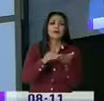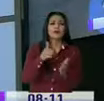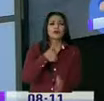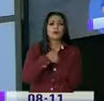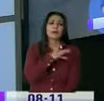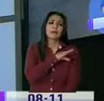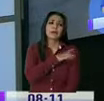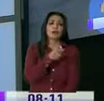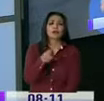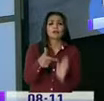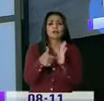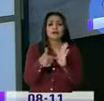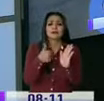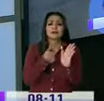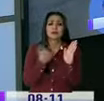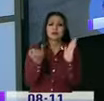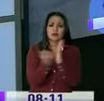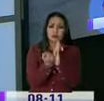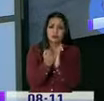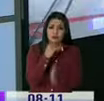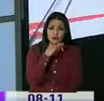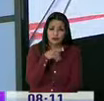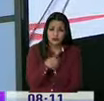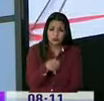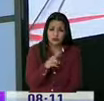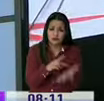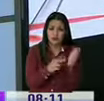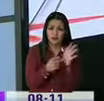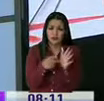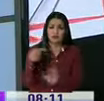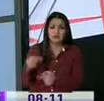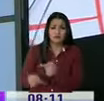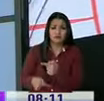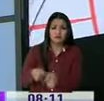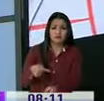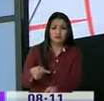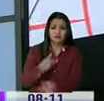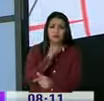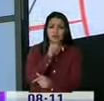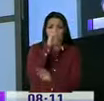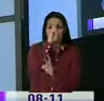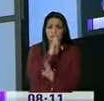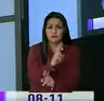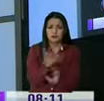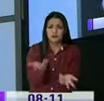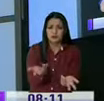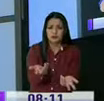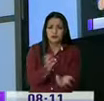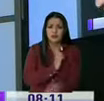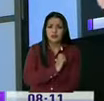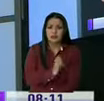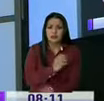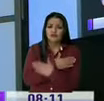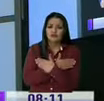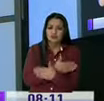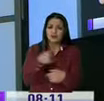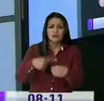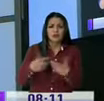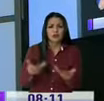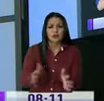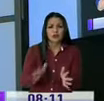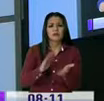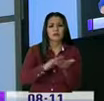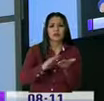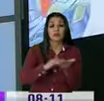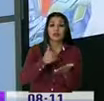por dejar un legado de suciedad. Eso se llama suciedad, falta de respeto, falta de ética, de cariño a la ciudad. Una